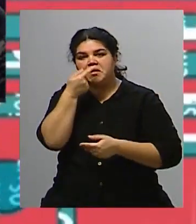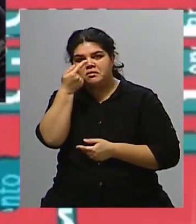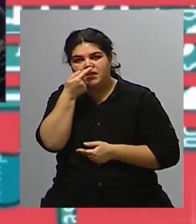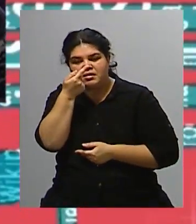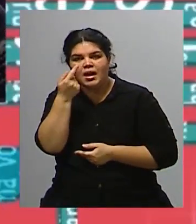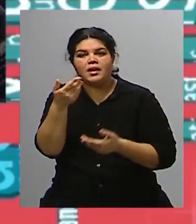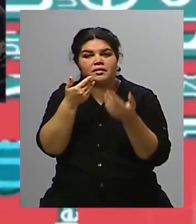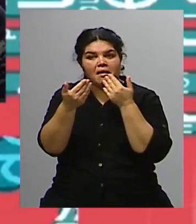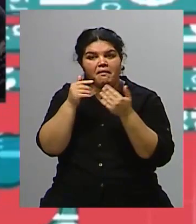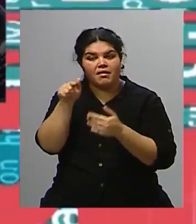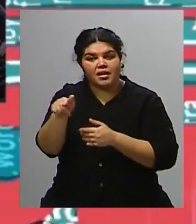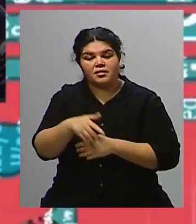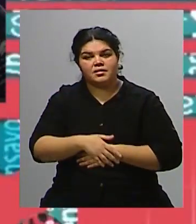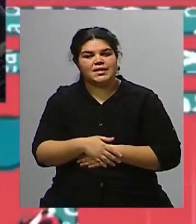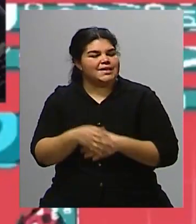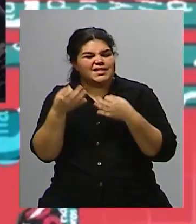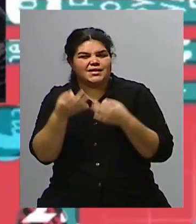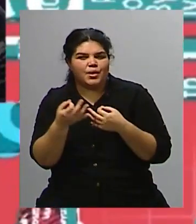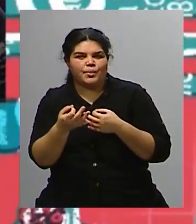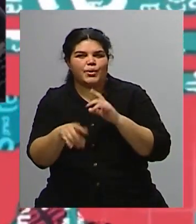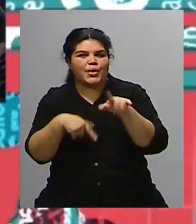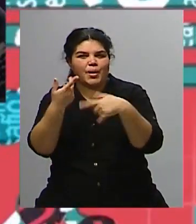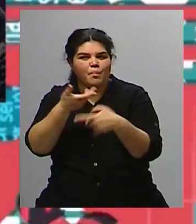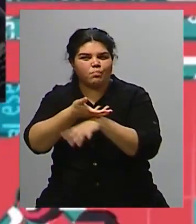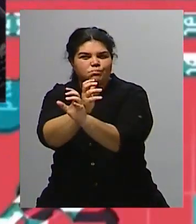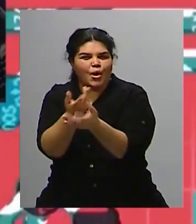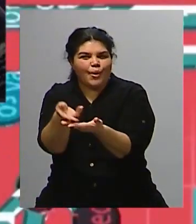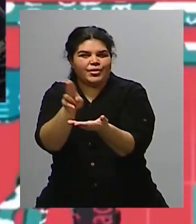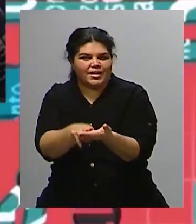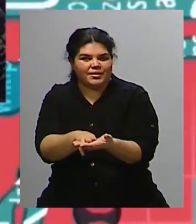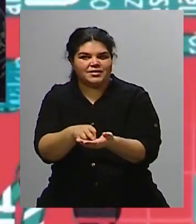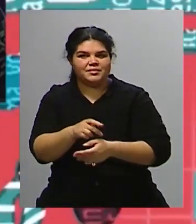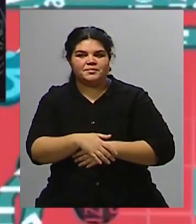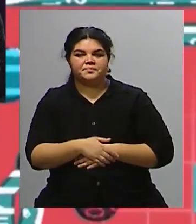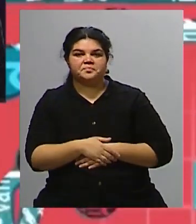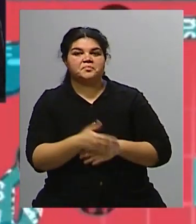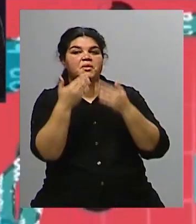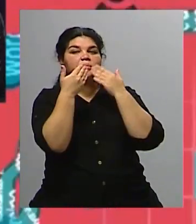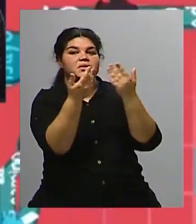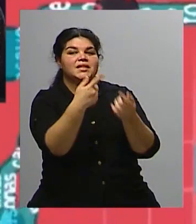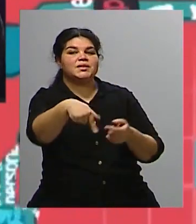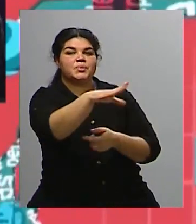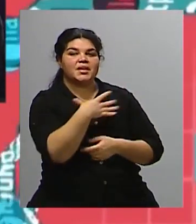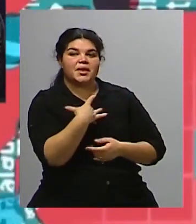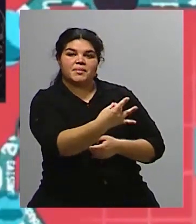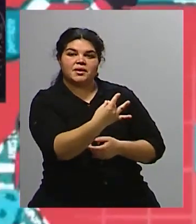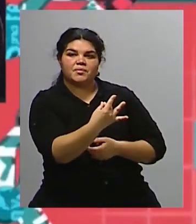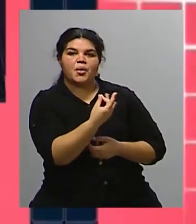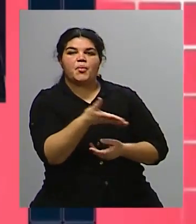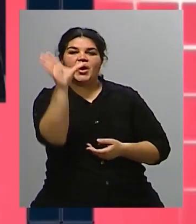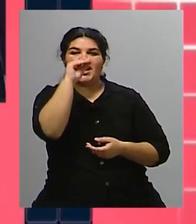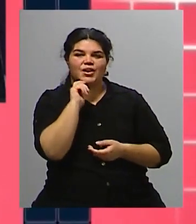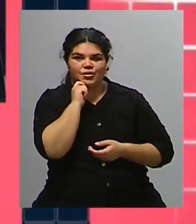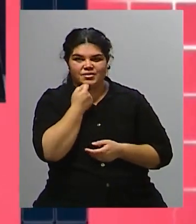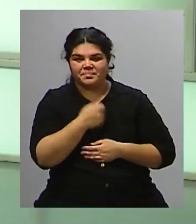charla con vos. Seguramente nos volveremos a reunir virtualmente en cualquier momento. Muchas gracias a ustedes por la invitación y que tengan una buena noche.